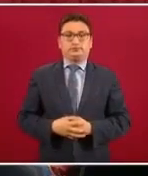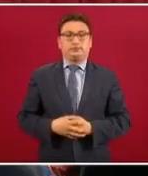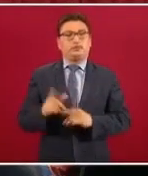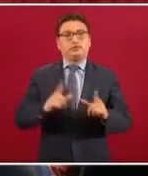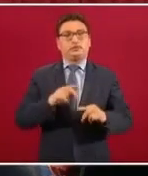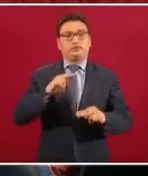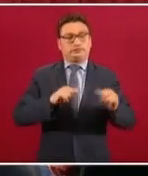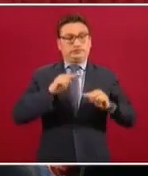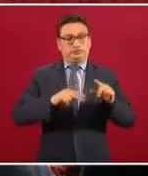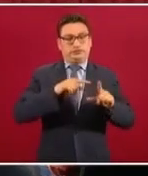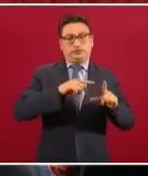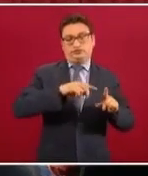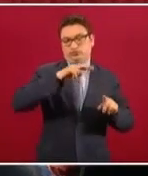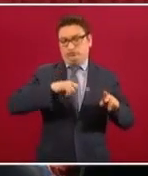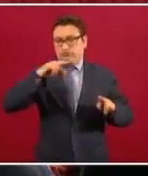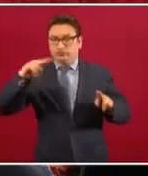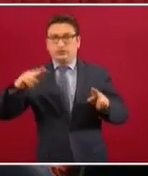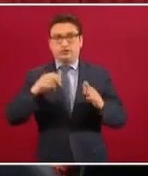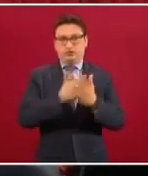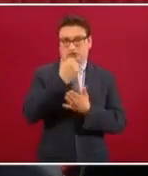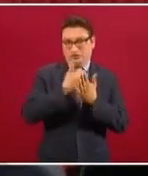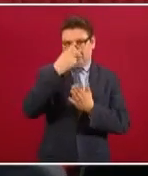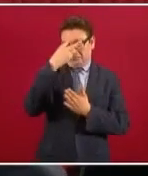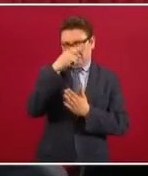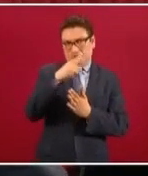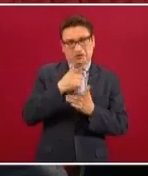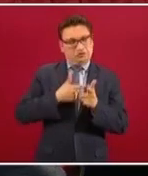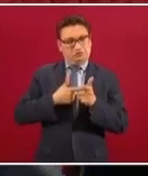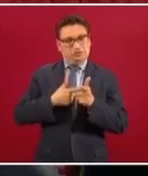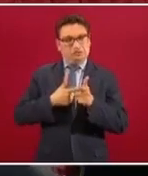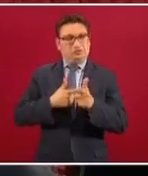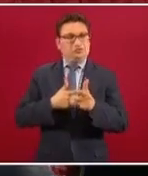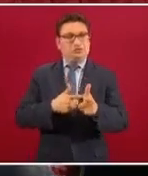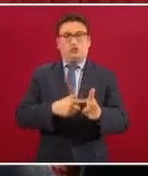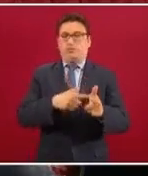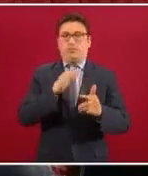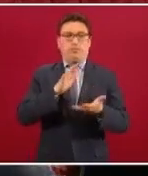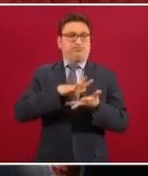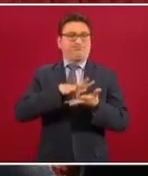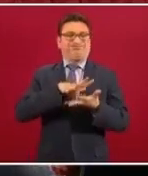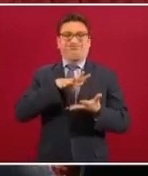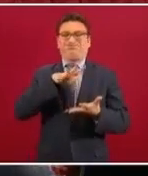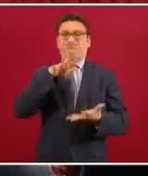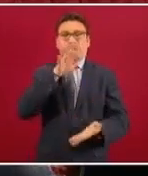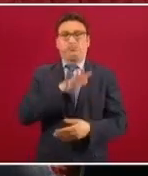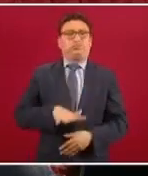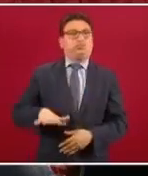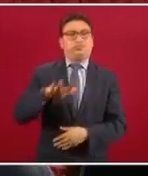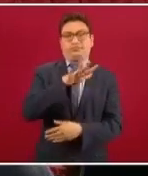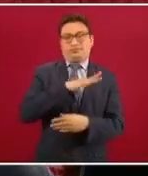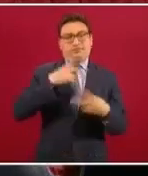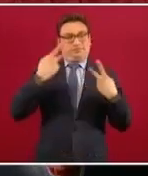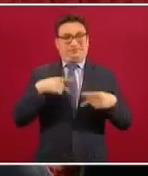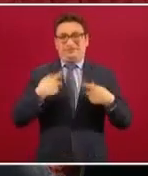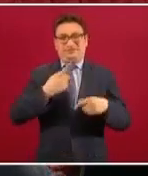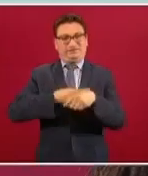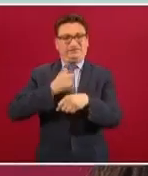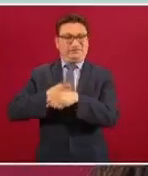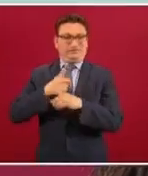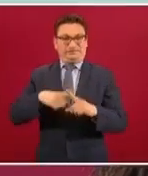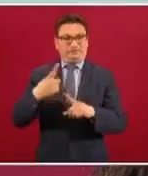Aquí se ve la distribución. La Ciudad de México sigue y muy probablemente seguirá siendo la zona donde existe la mayor cantidad de